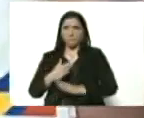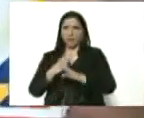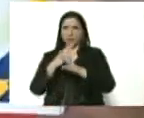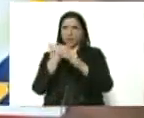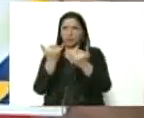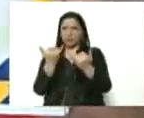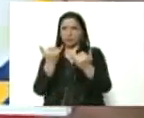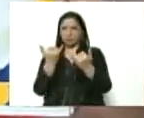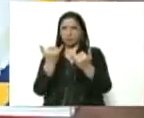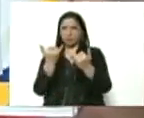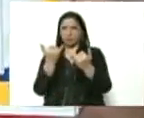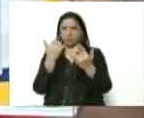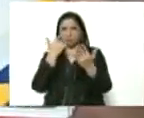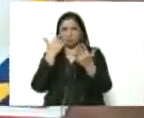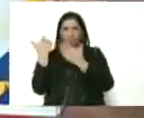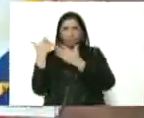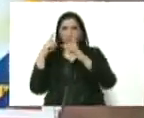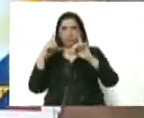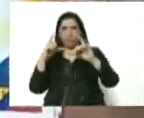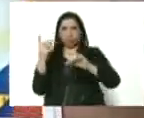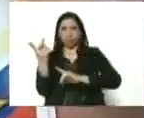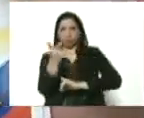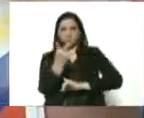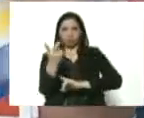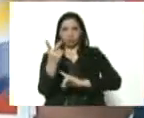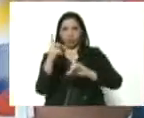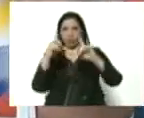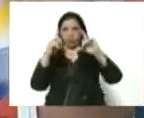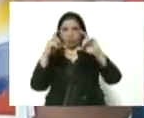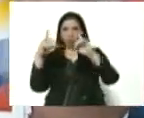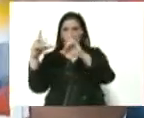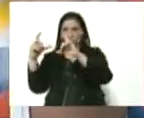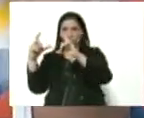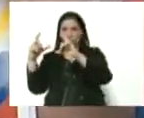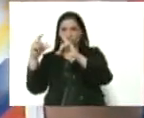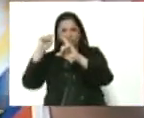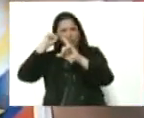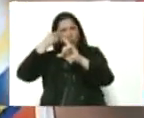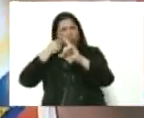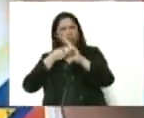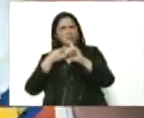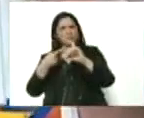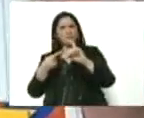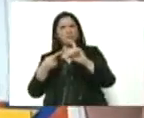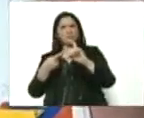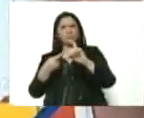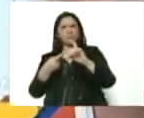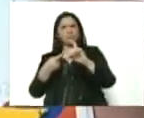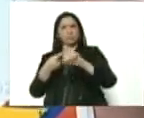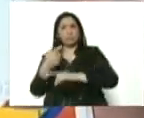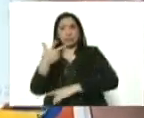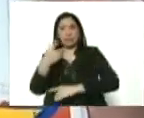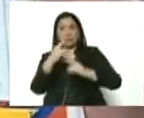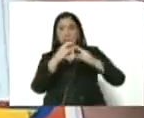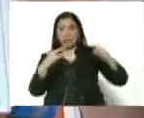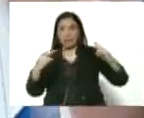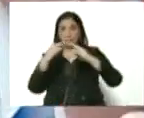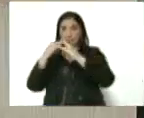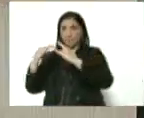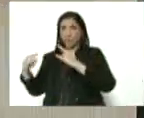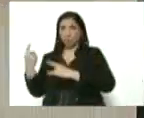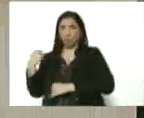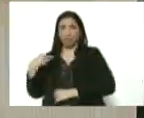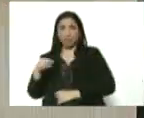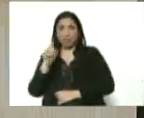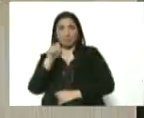brevemente en estas dos fotografías. Recuerdan que les dije que los tres campamentos en Riohacha tenían a su